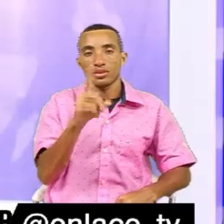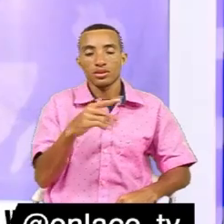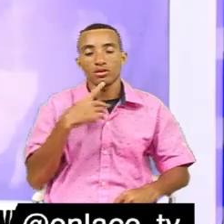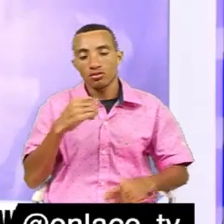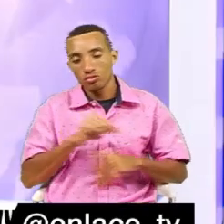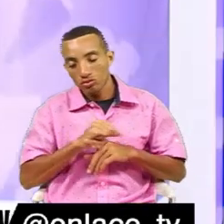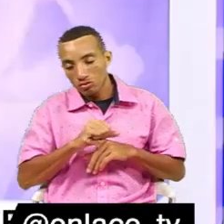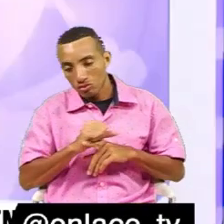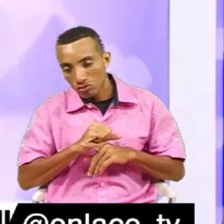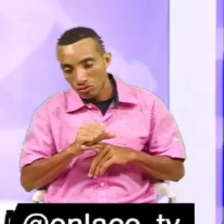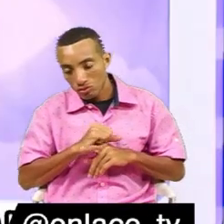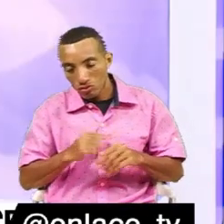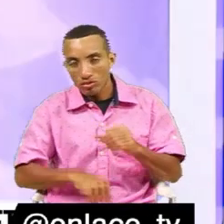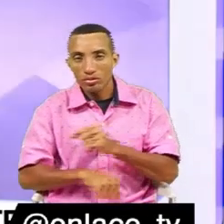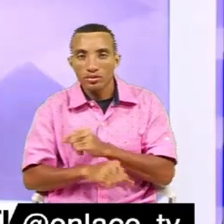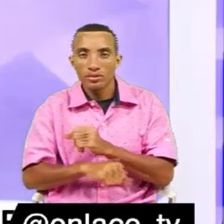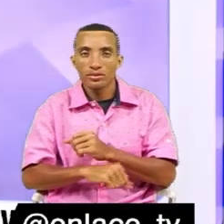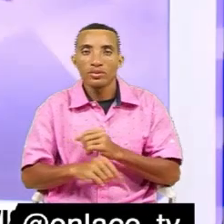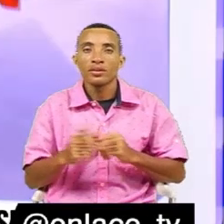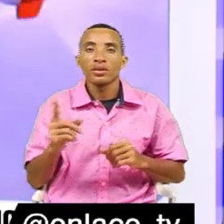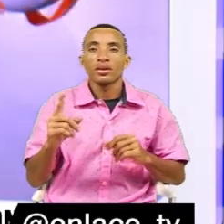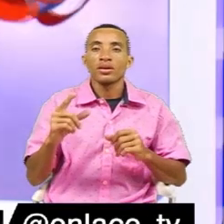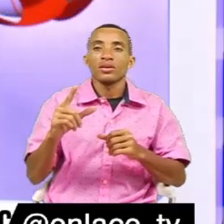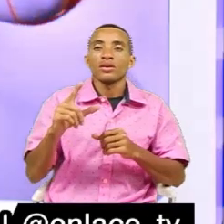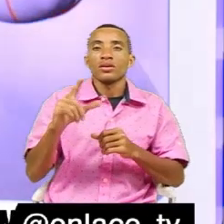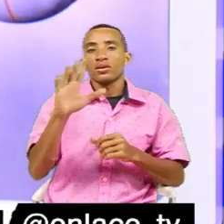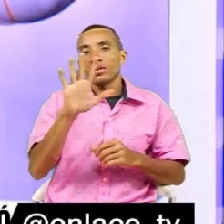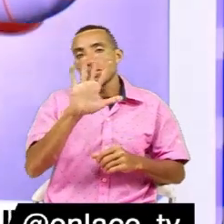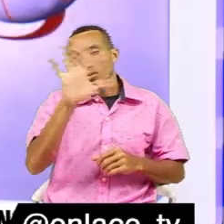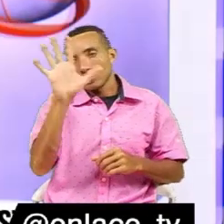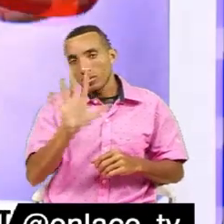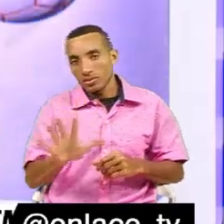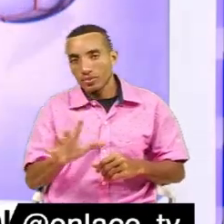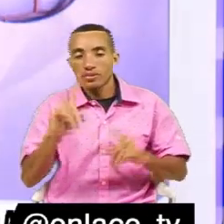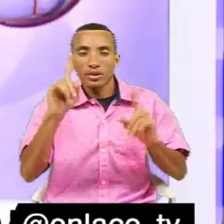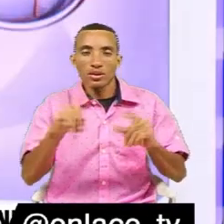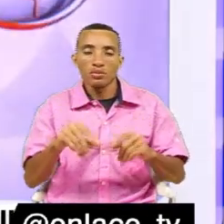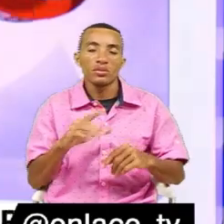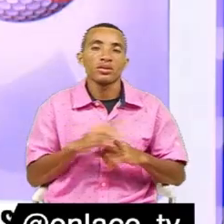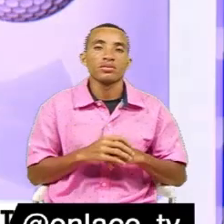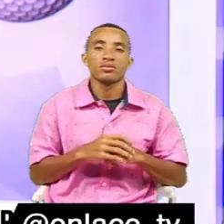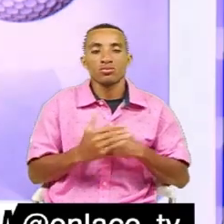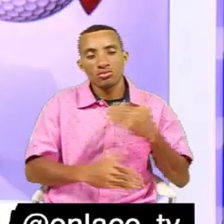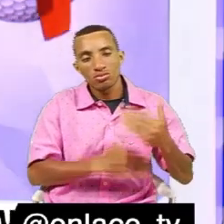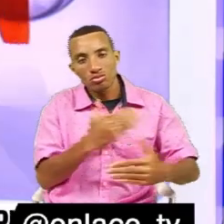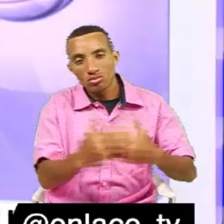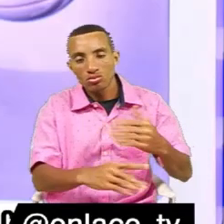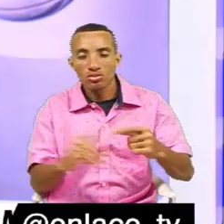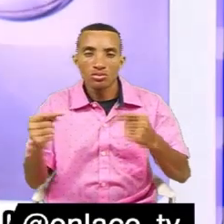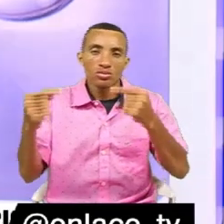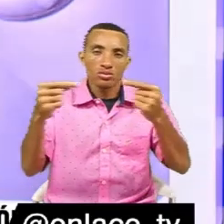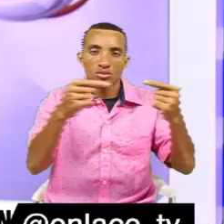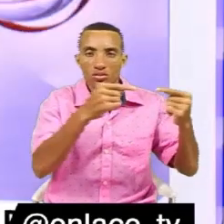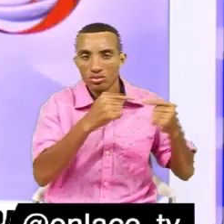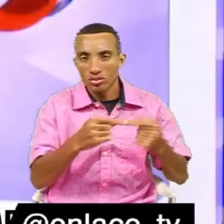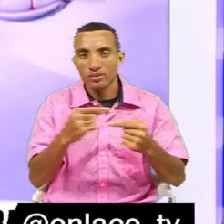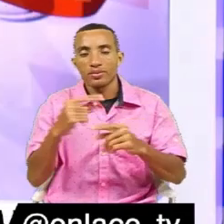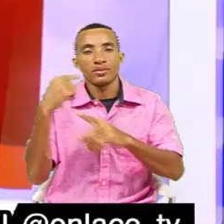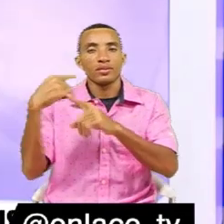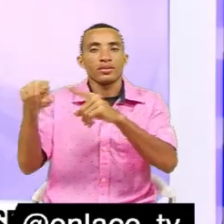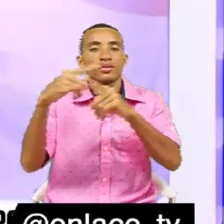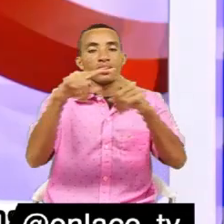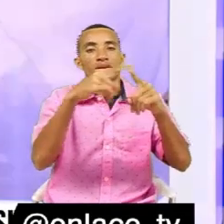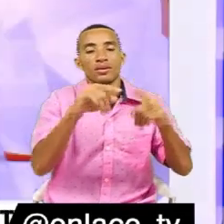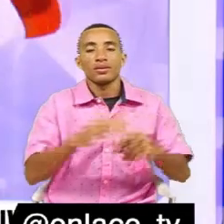afrontar torneos departamentales y para seguir el avance o continuar con el desarrollo de los torneos municipales en las diferentes